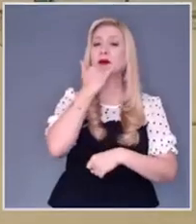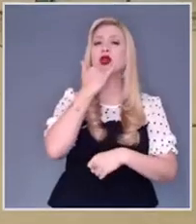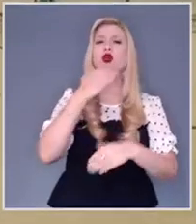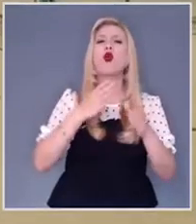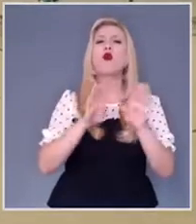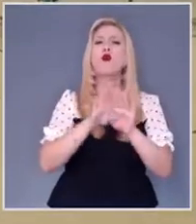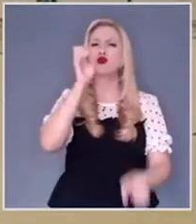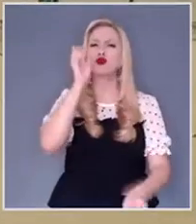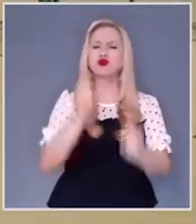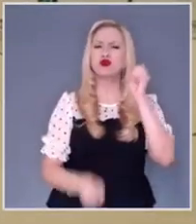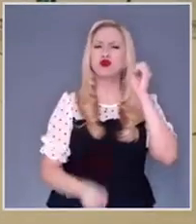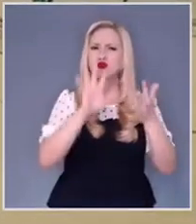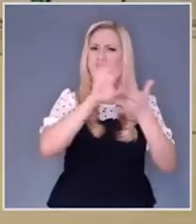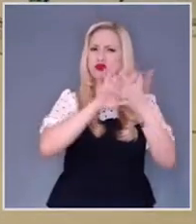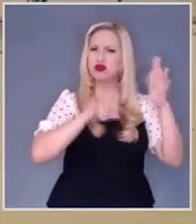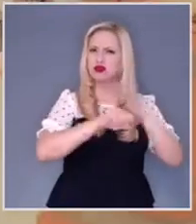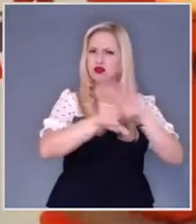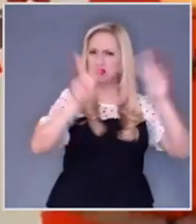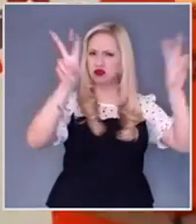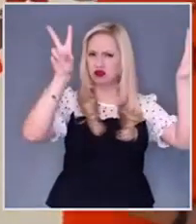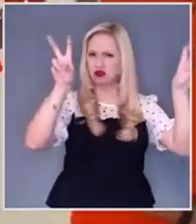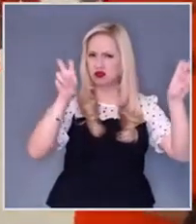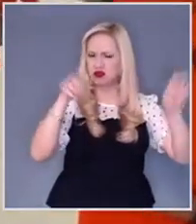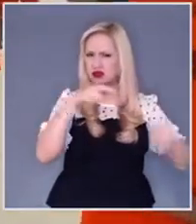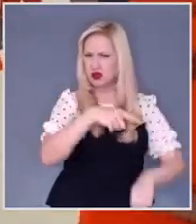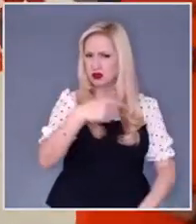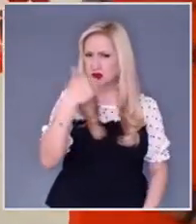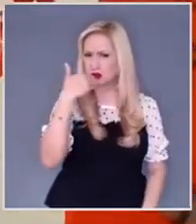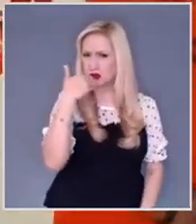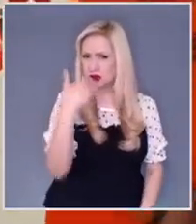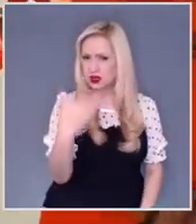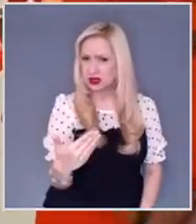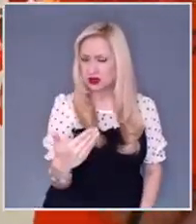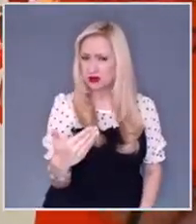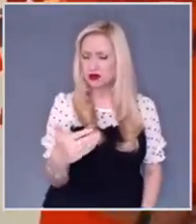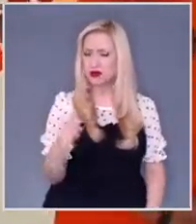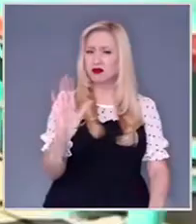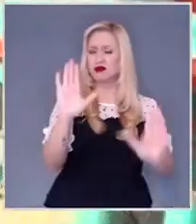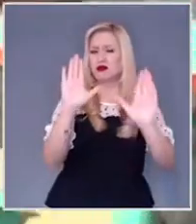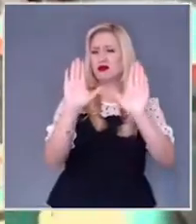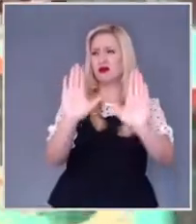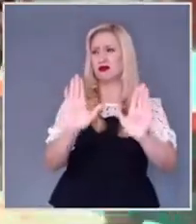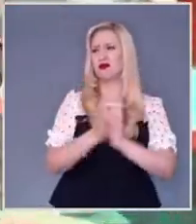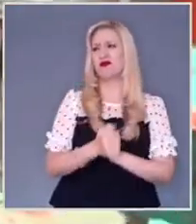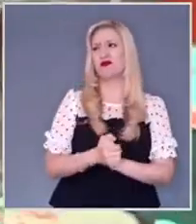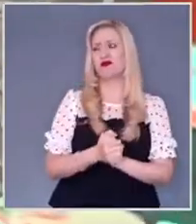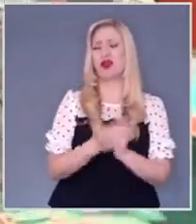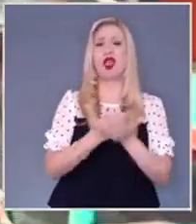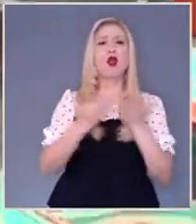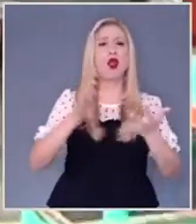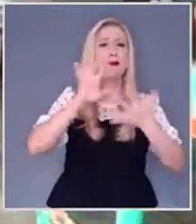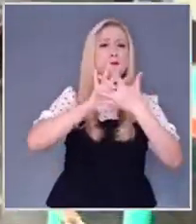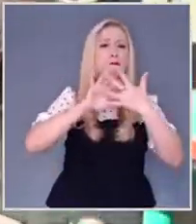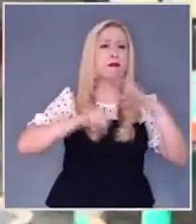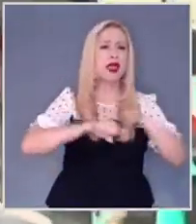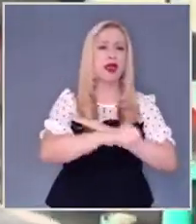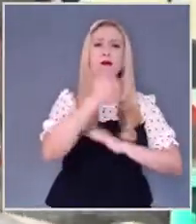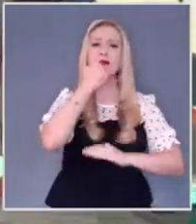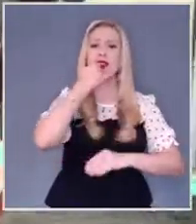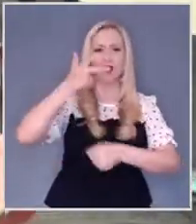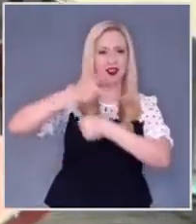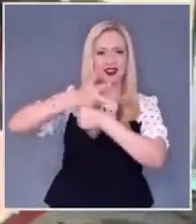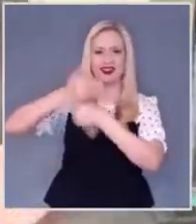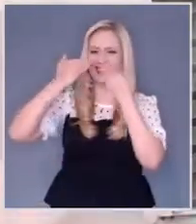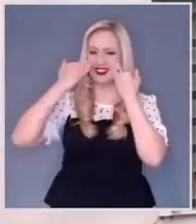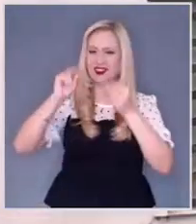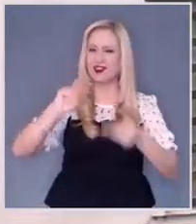para mejorar la calidad de la justicia es necesario asegurarse que las herramientas del actual sistema penal sean empleadas correctamente que los derechos